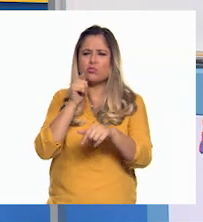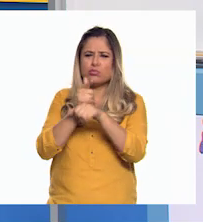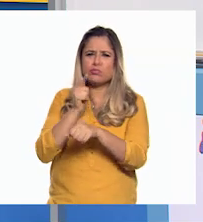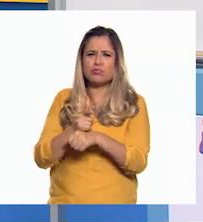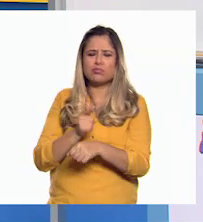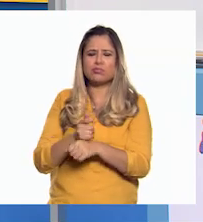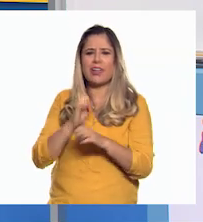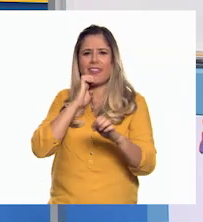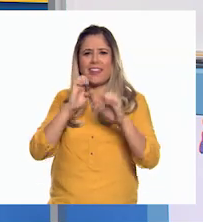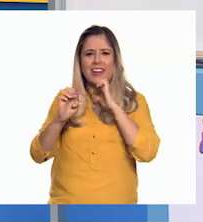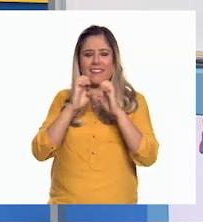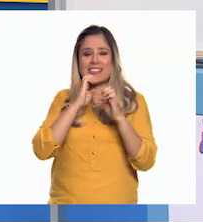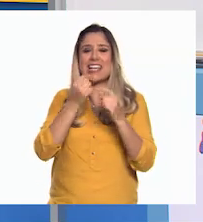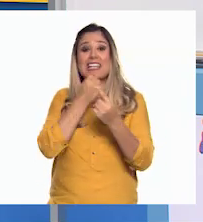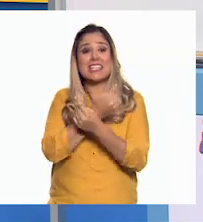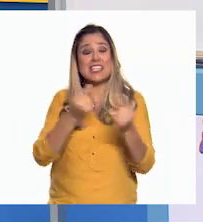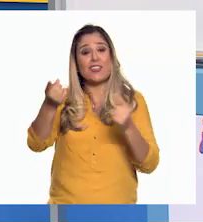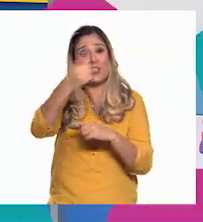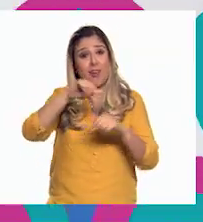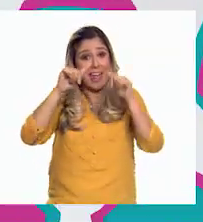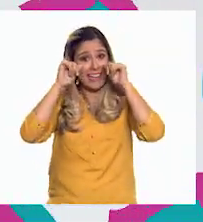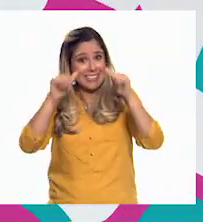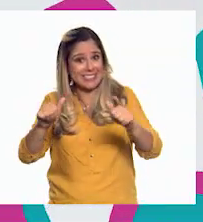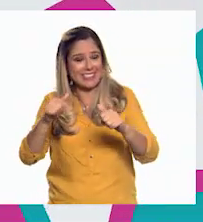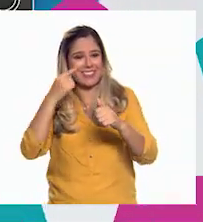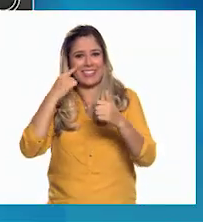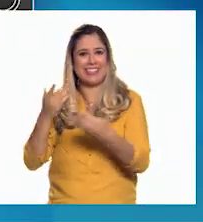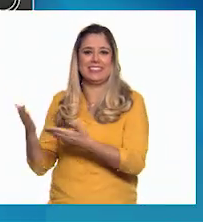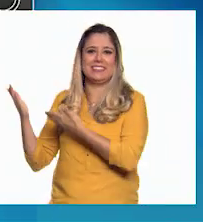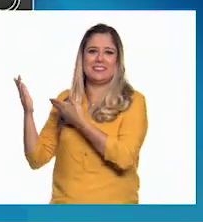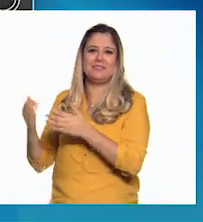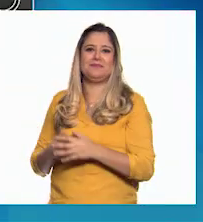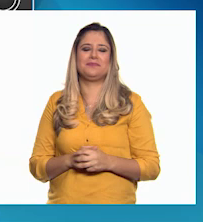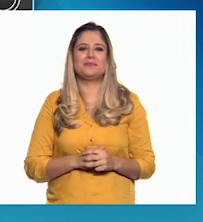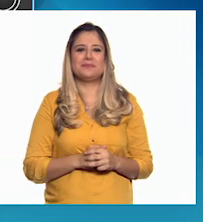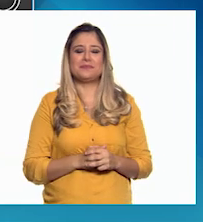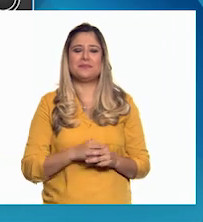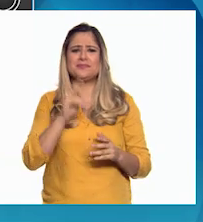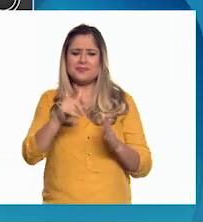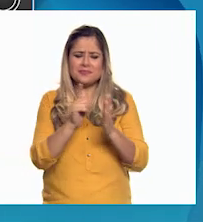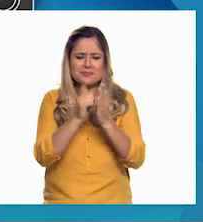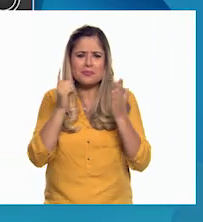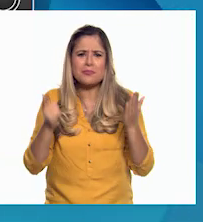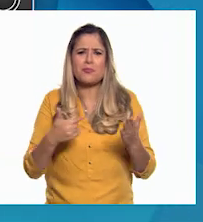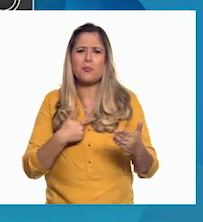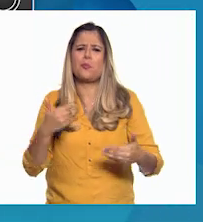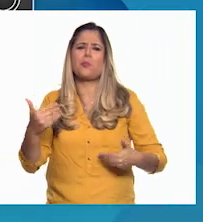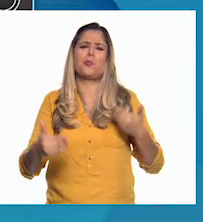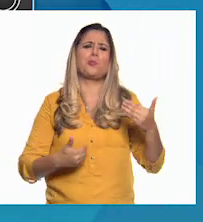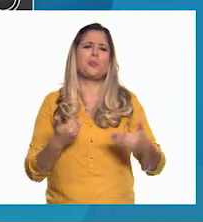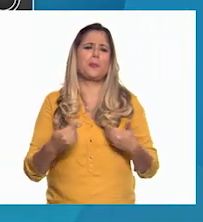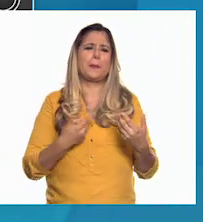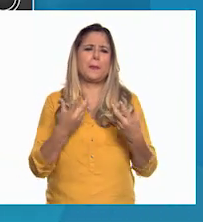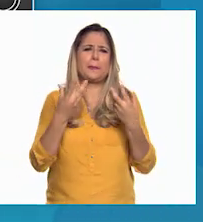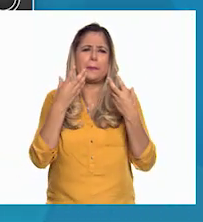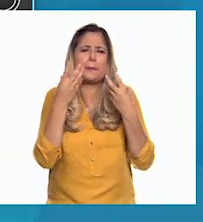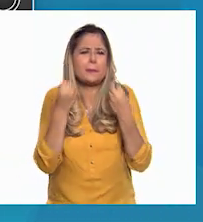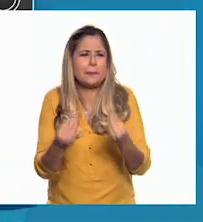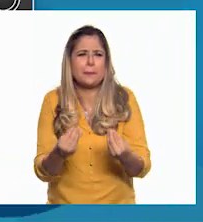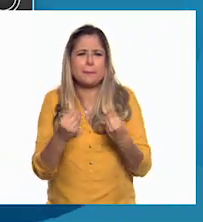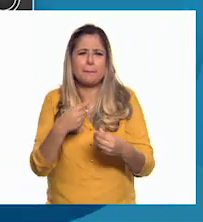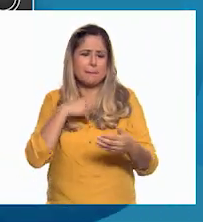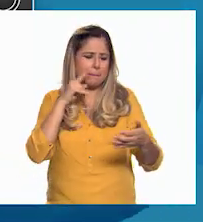encontrar. Niños y niñas, pongan mucha atención. Es un libro que yo disfruté tanto la escritura que también dije,